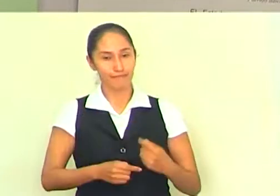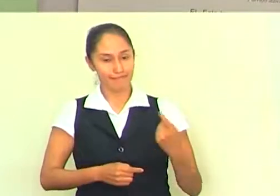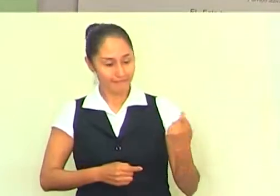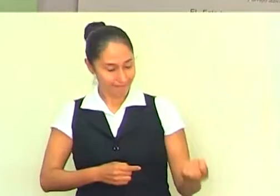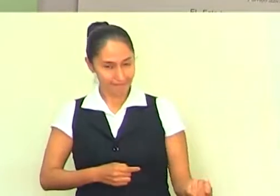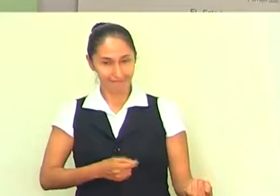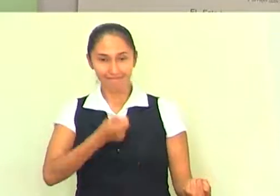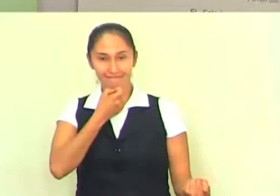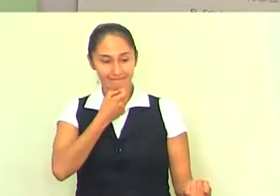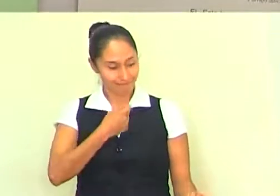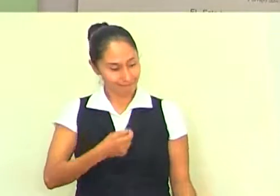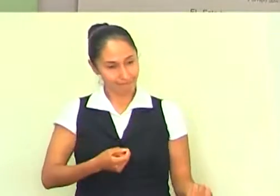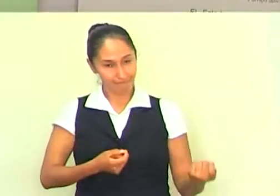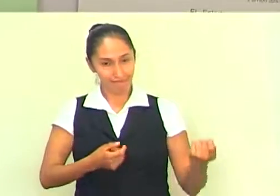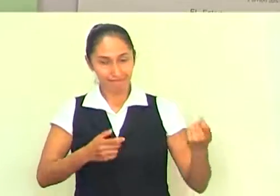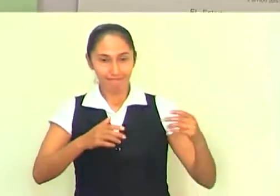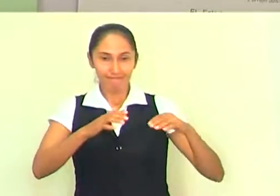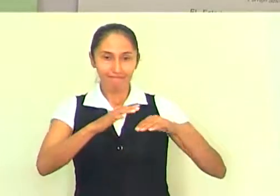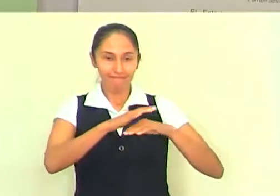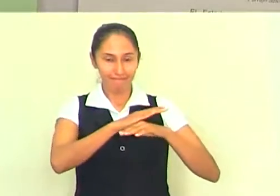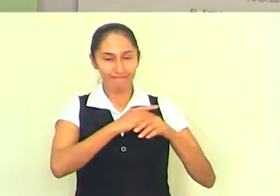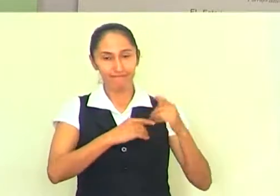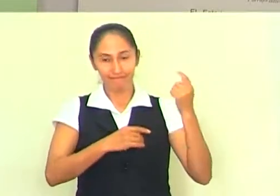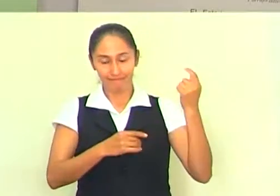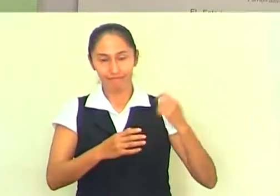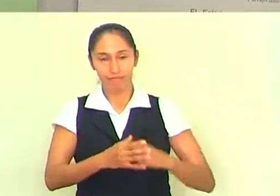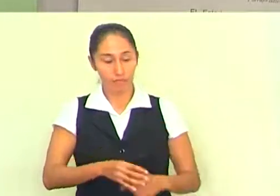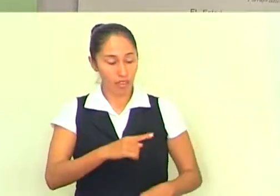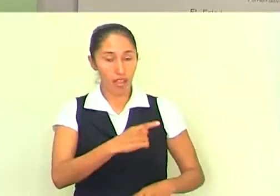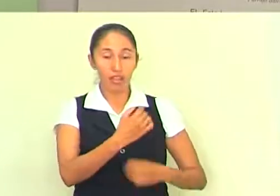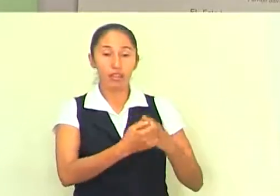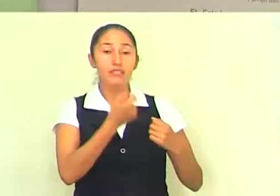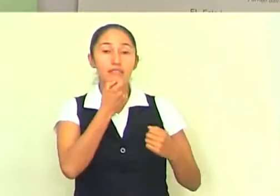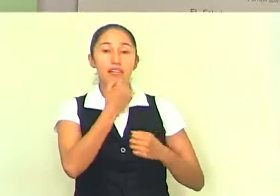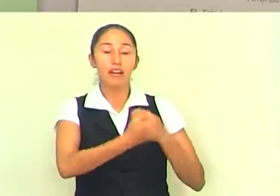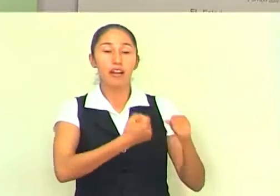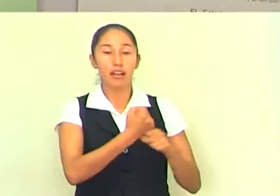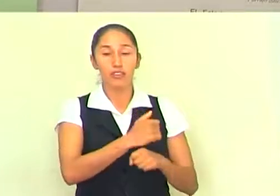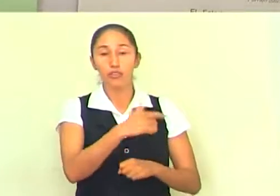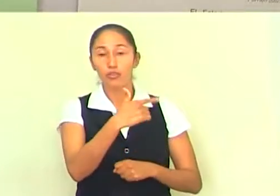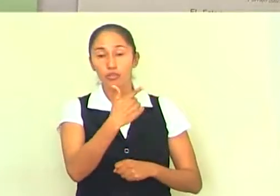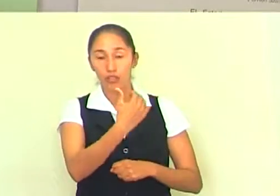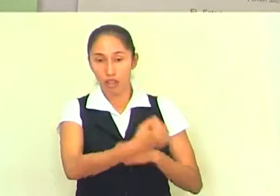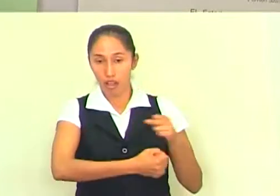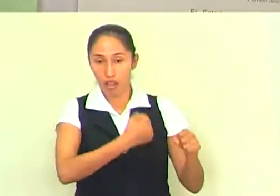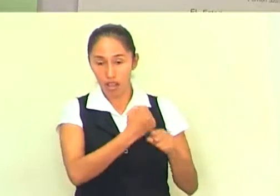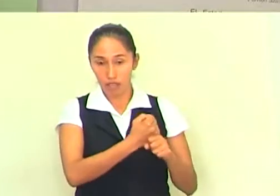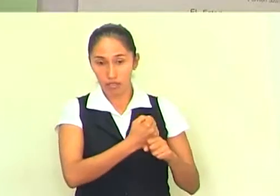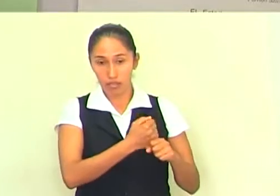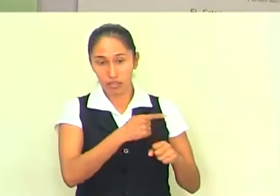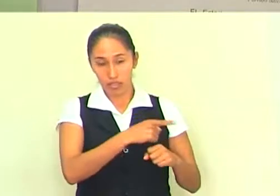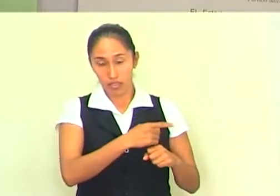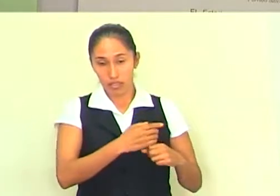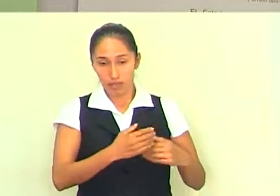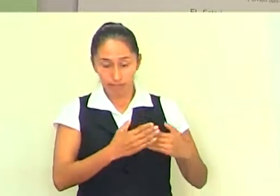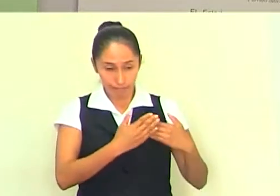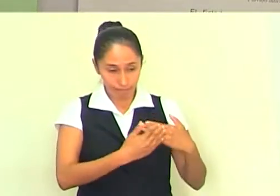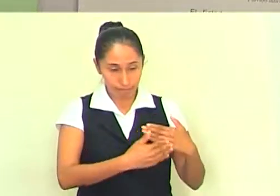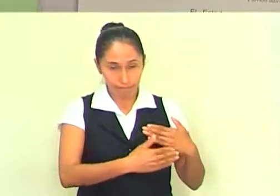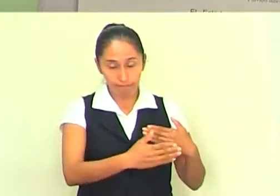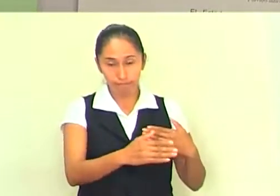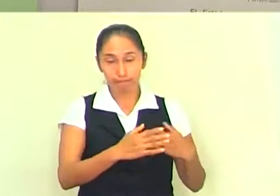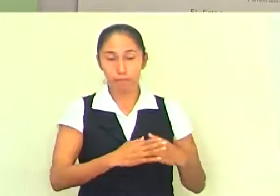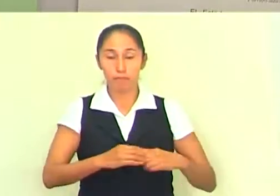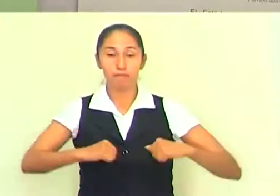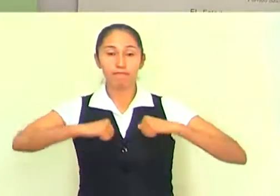niña de 12 años prácticamente, que pues hizo todo un recorrido como migrante